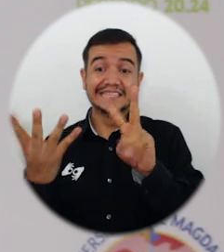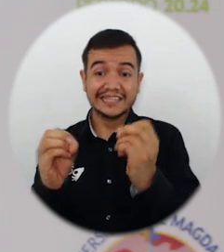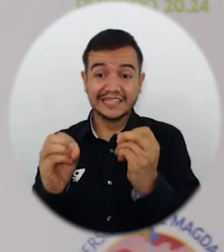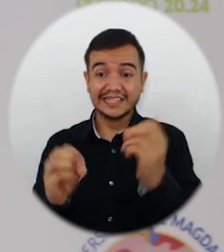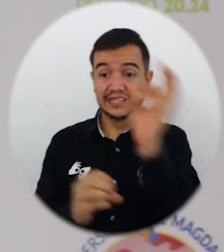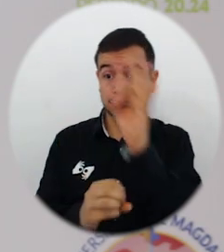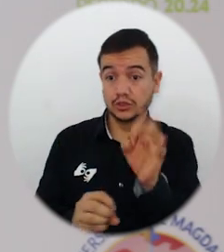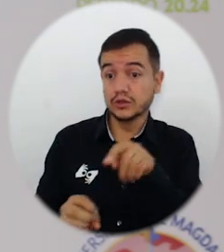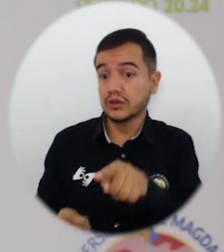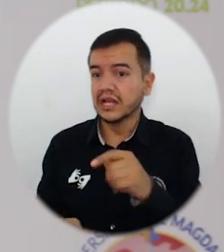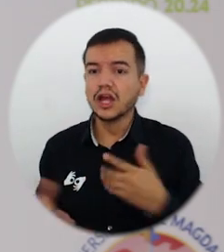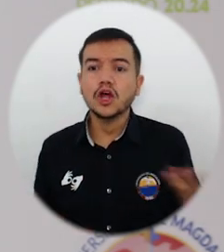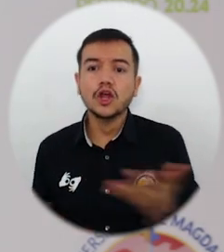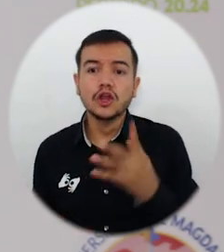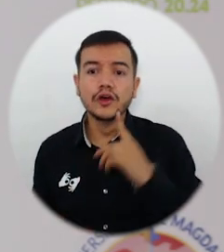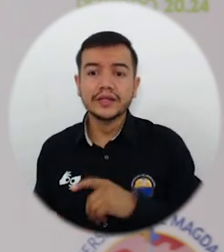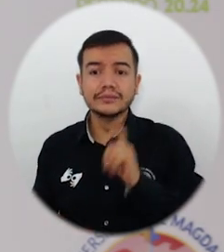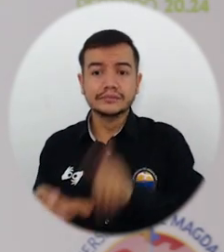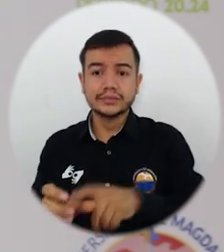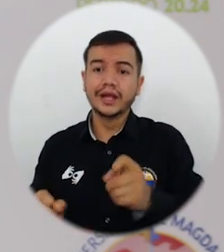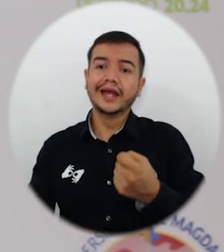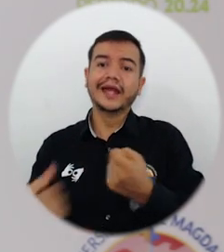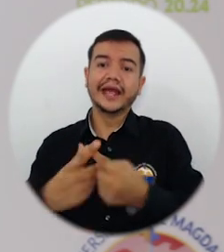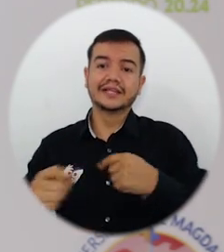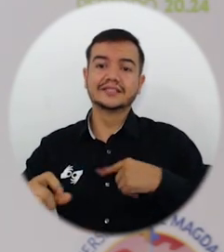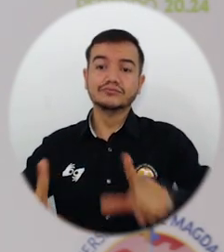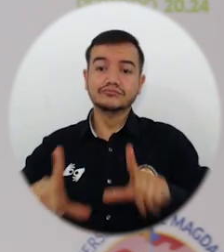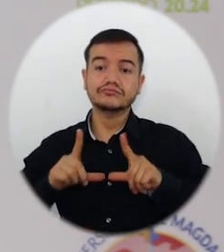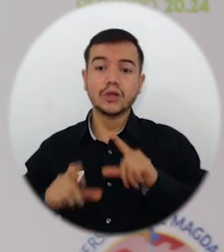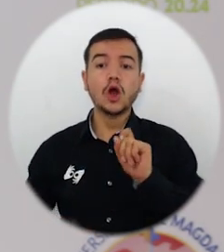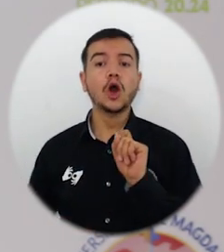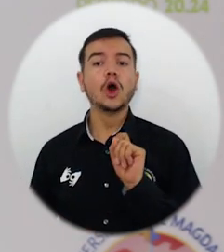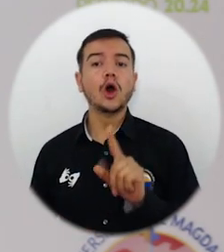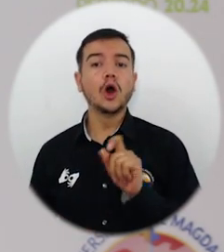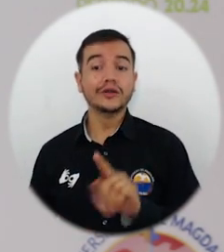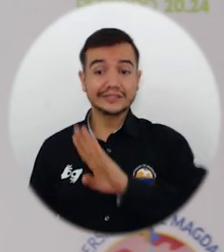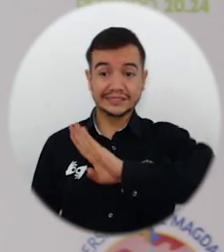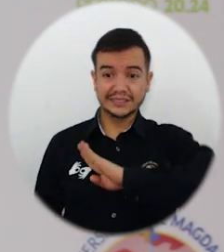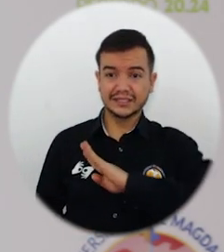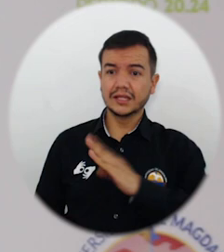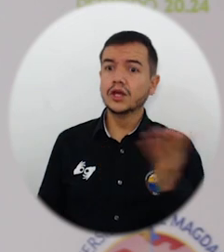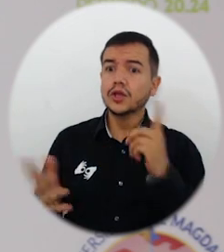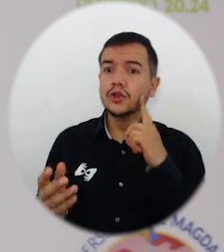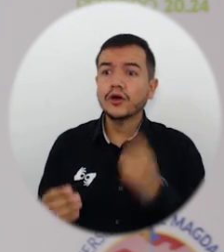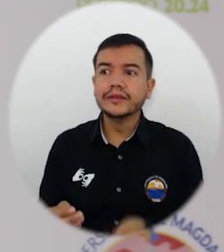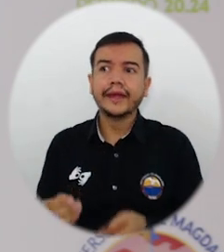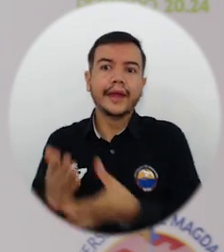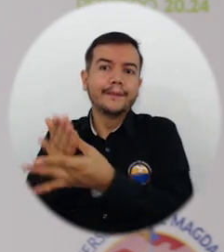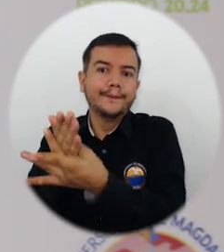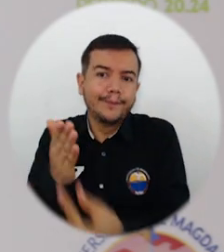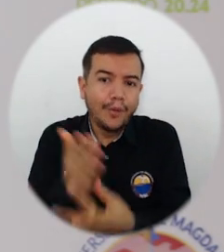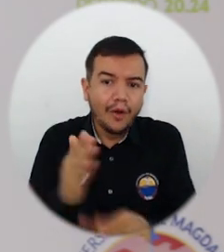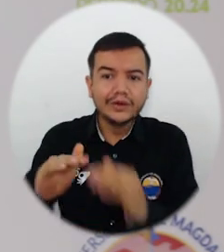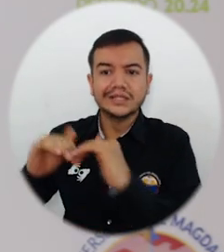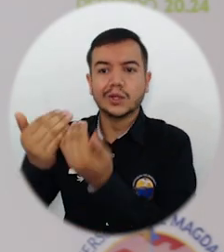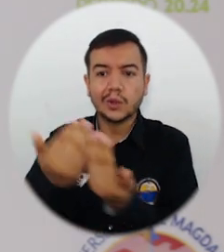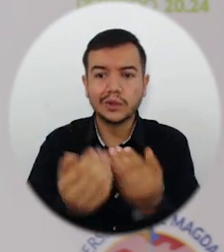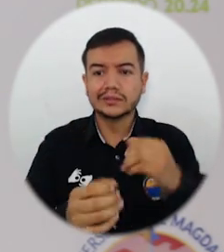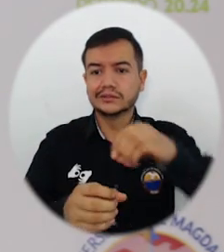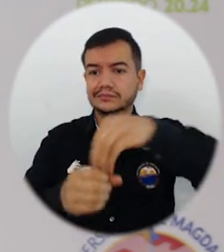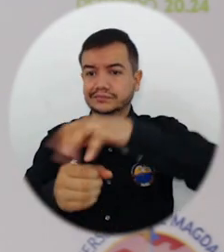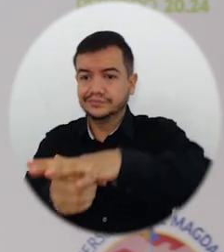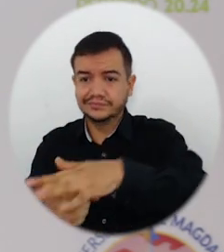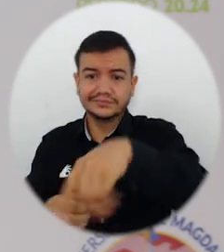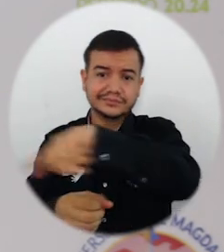de instituciones y de entornos familiares con muchas falencias económicas, sociales, de infraestructura, de conectividad.